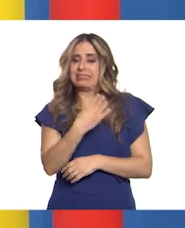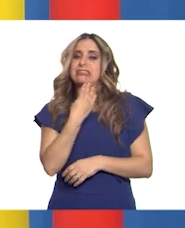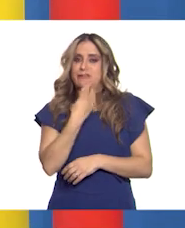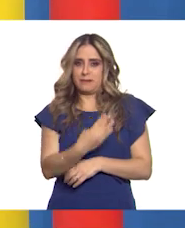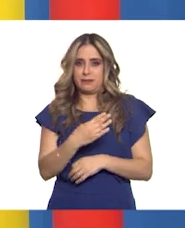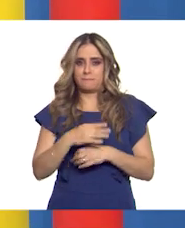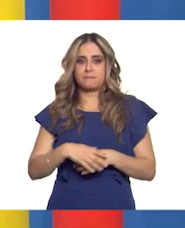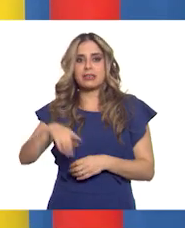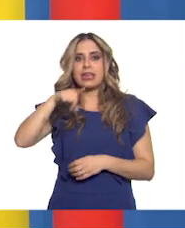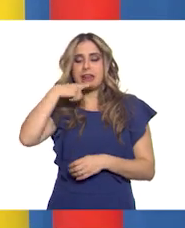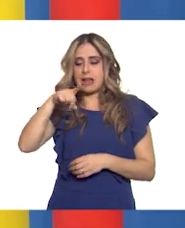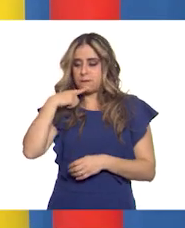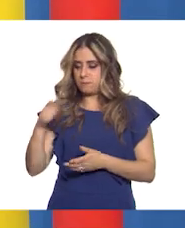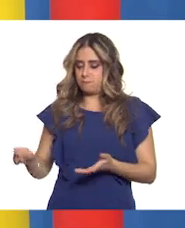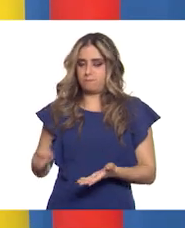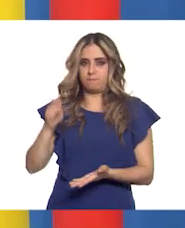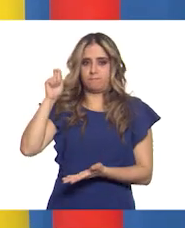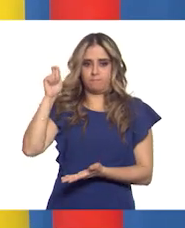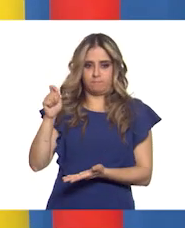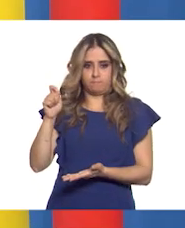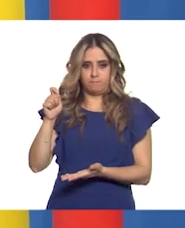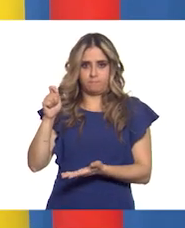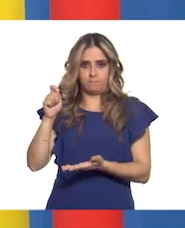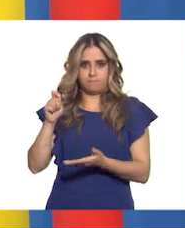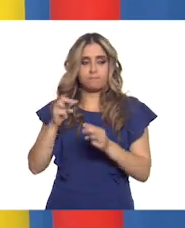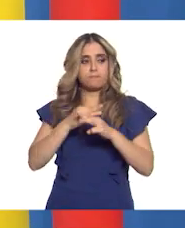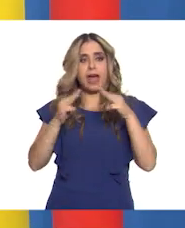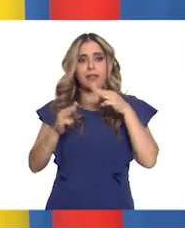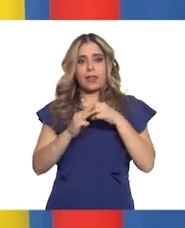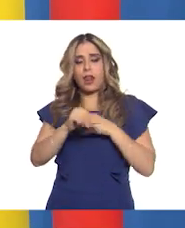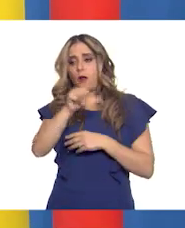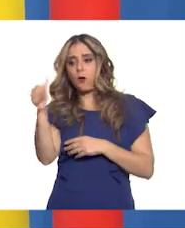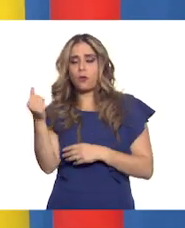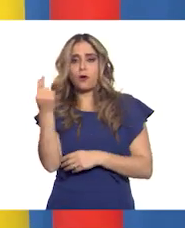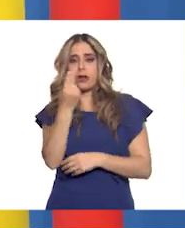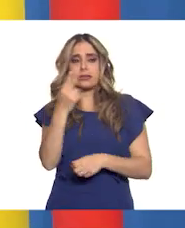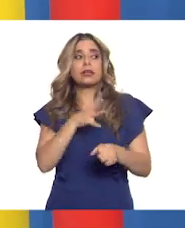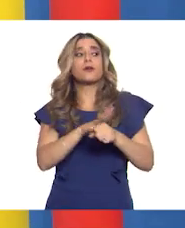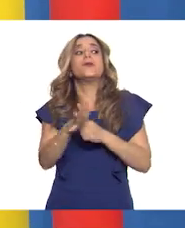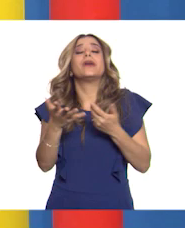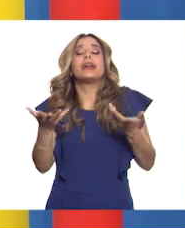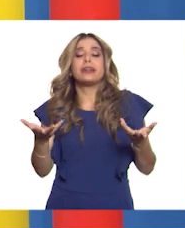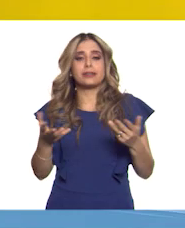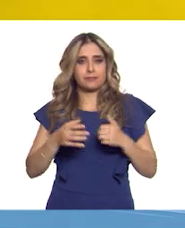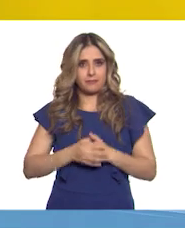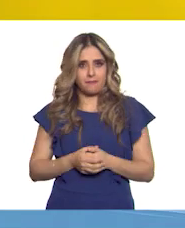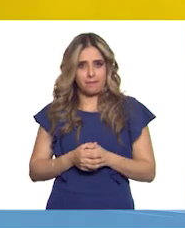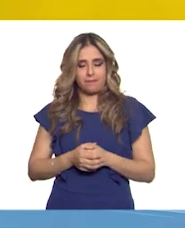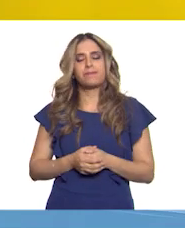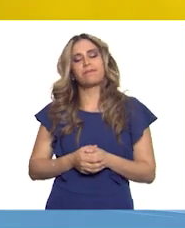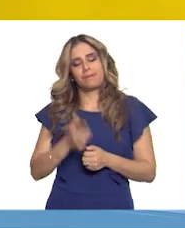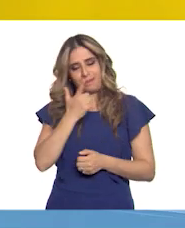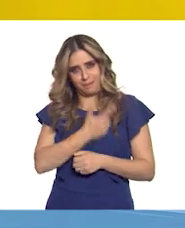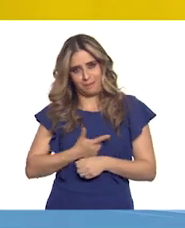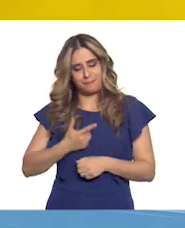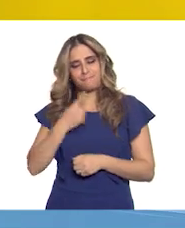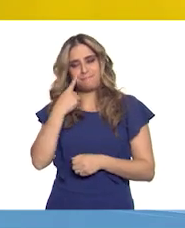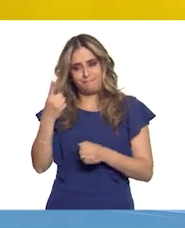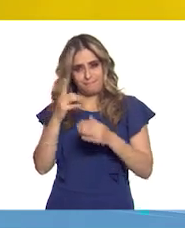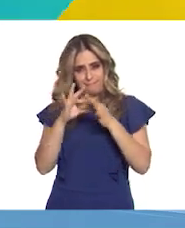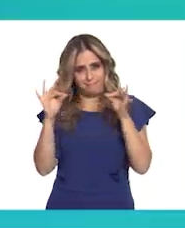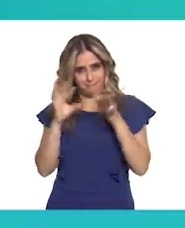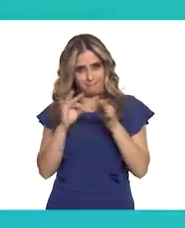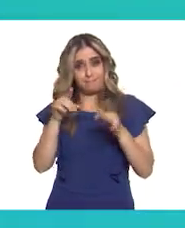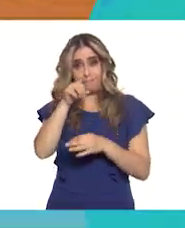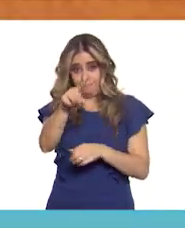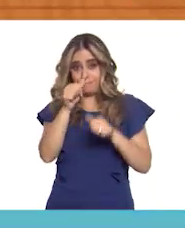Mi lápiz ya está afilado. ¿Y qué otros materiales vamos a necesitar para esta sesión? Claro que sí, con gusto te los digo y en